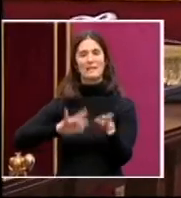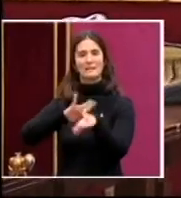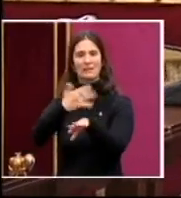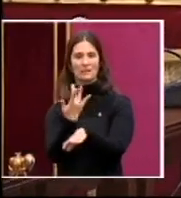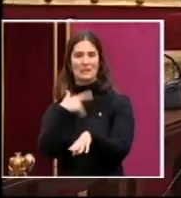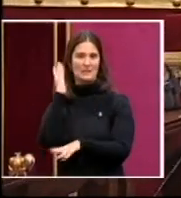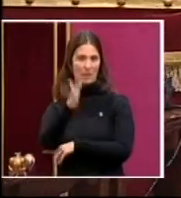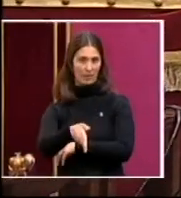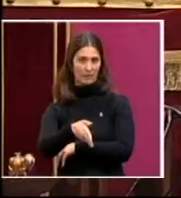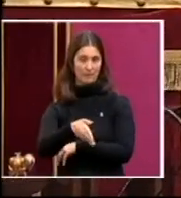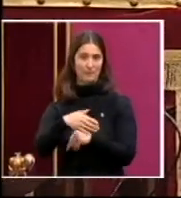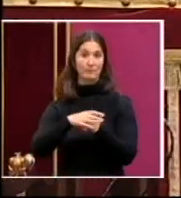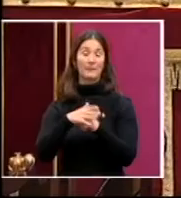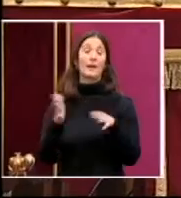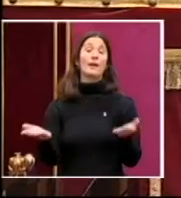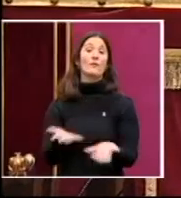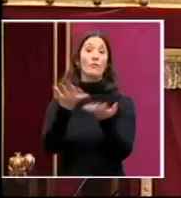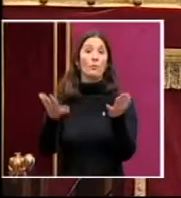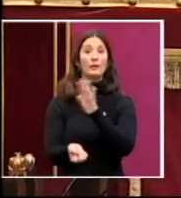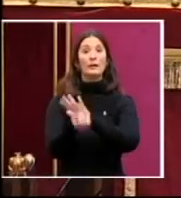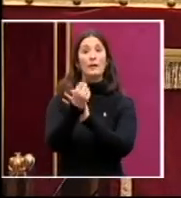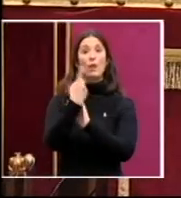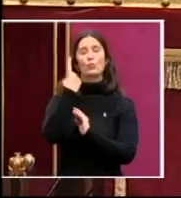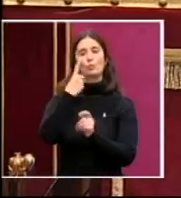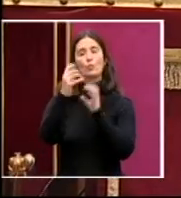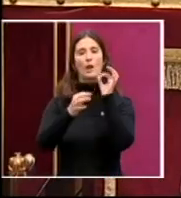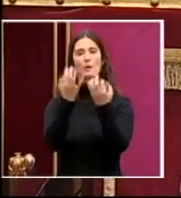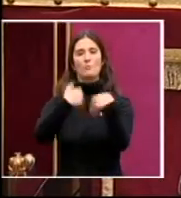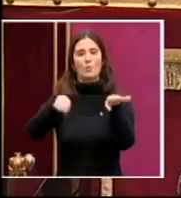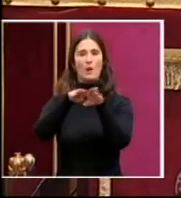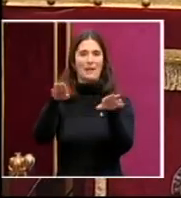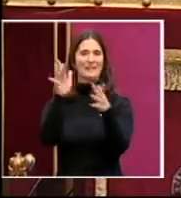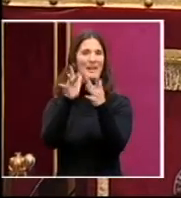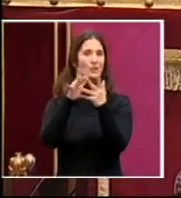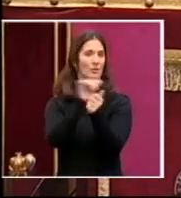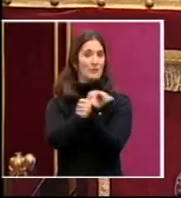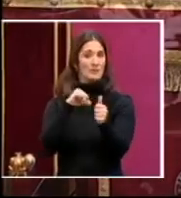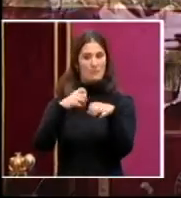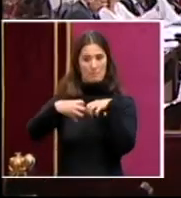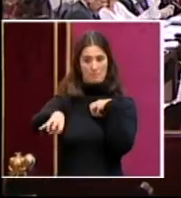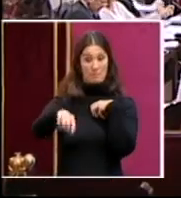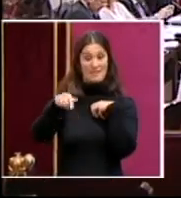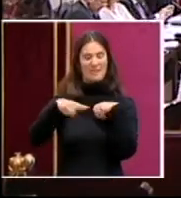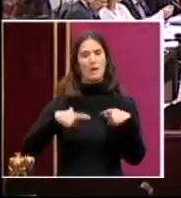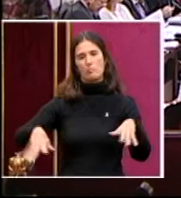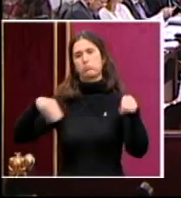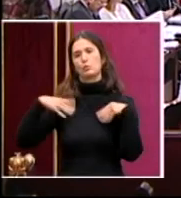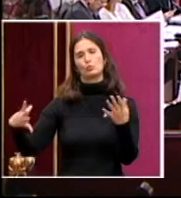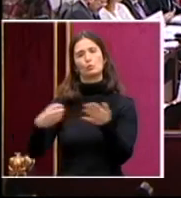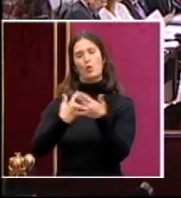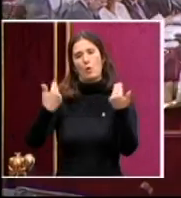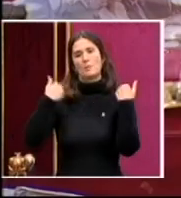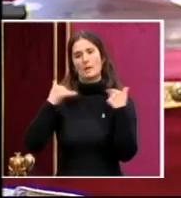y sancionadoras. Favorecer la creación de un organismo de igualdad de trato independiente y que asuma todas las competencias